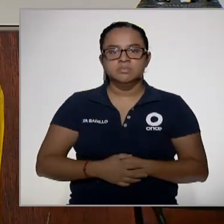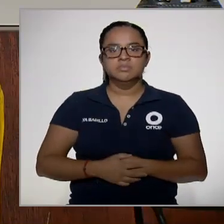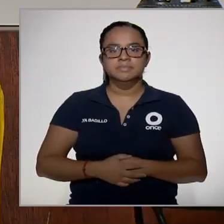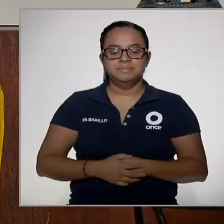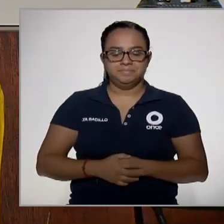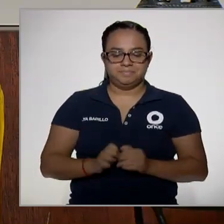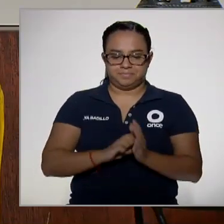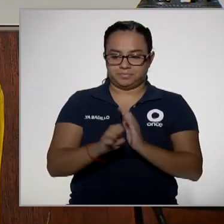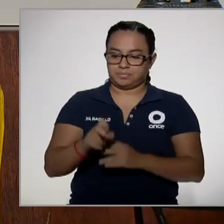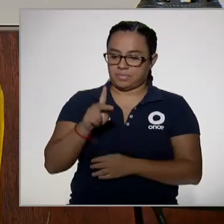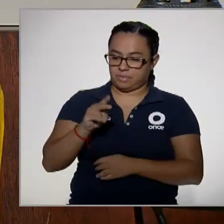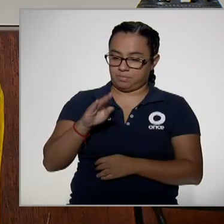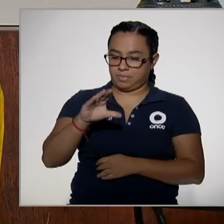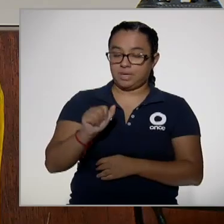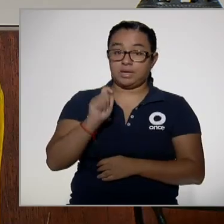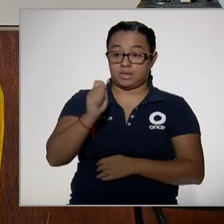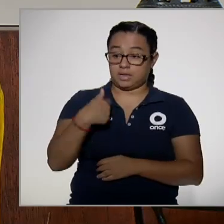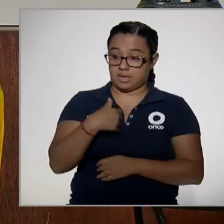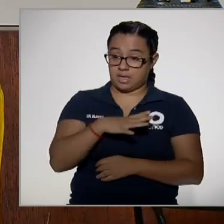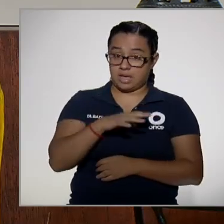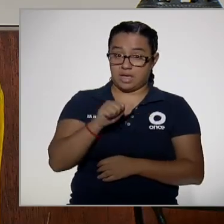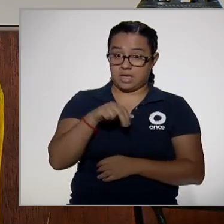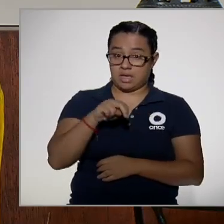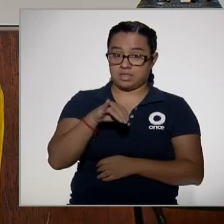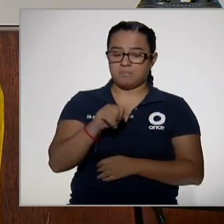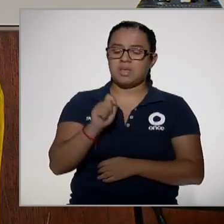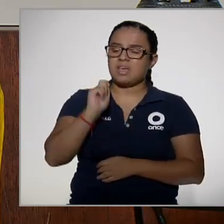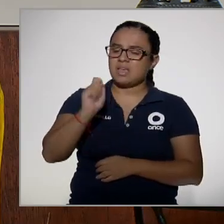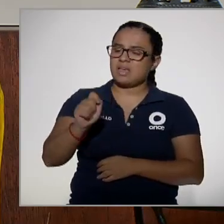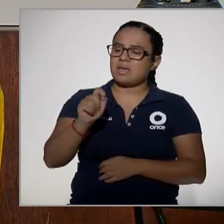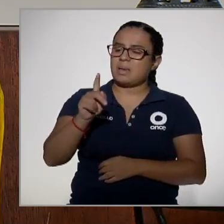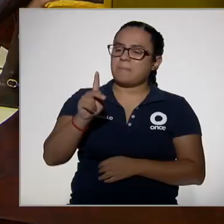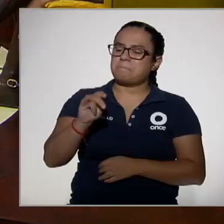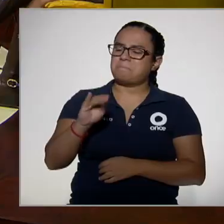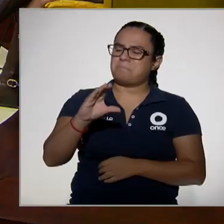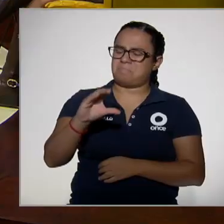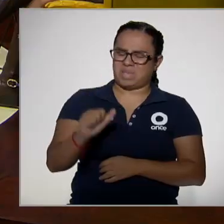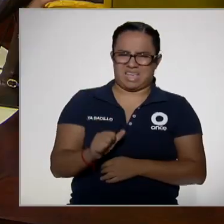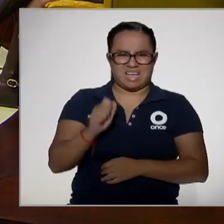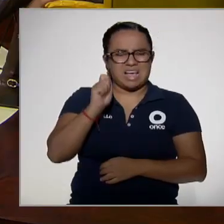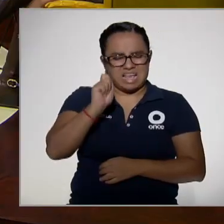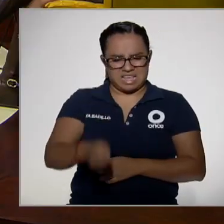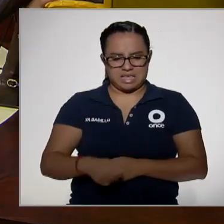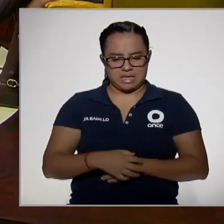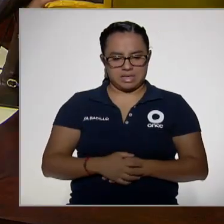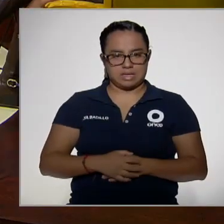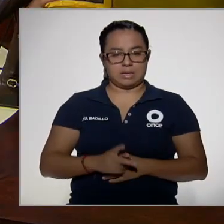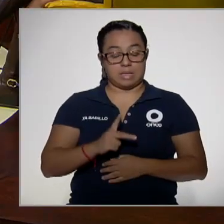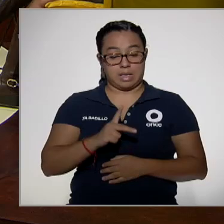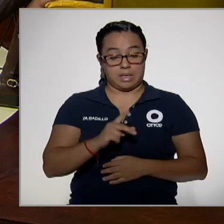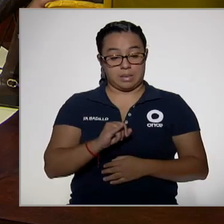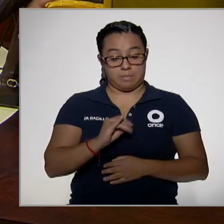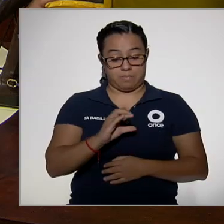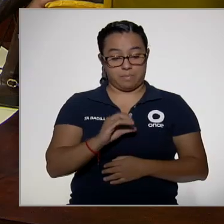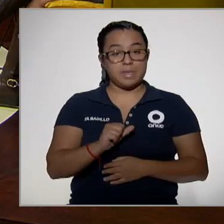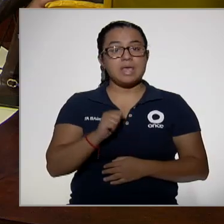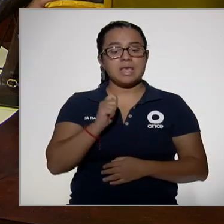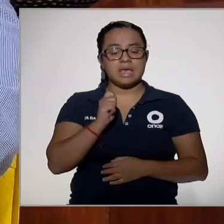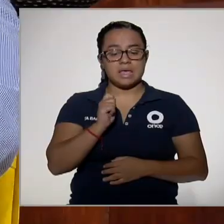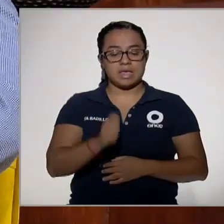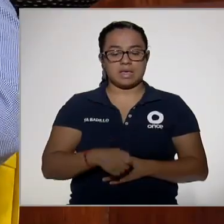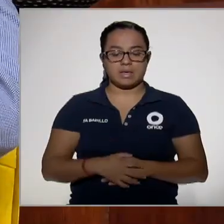pica quiere decir que tiene nueve primero nos podrían aclarar qué quiere decir el síndrome de pica la pica es el